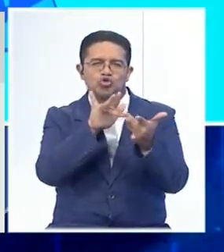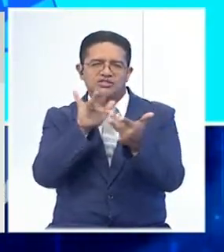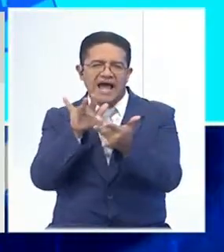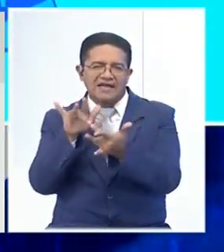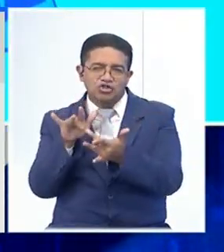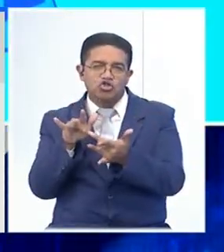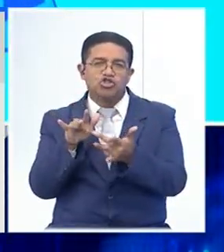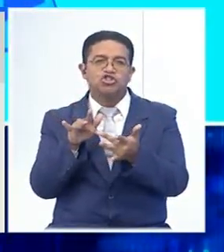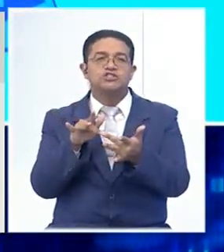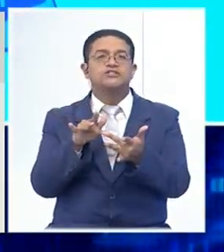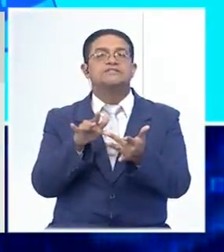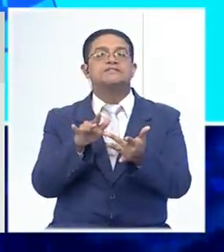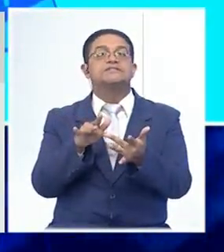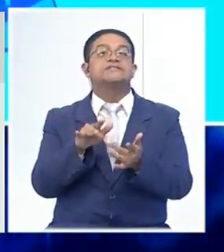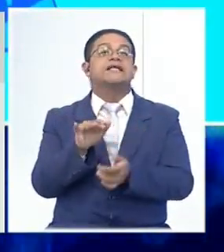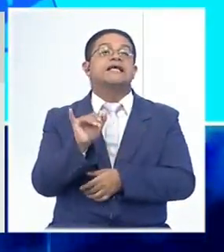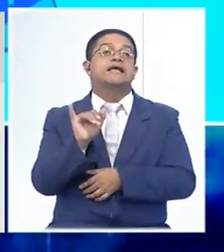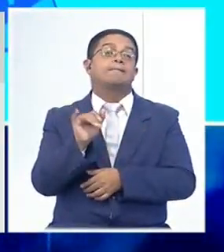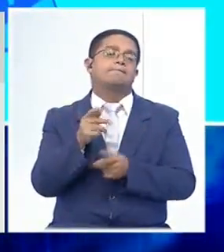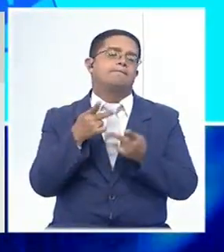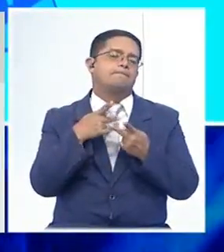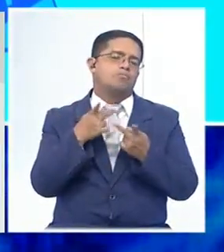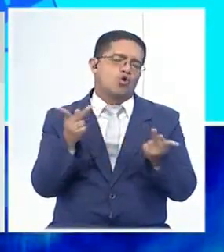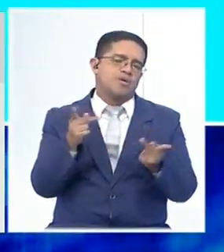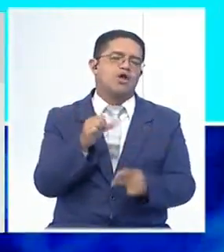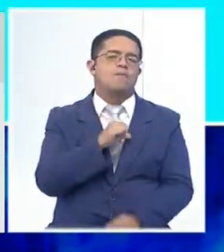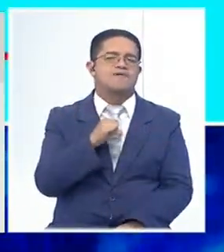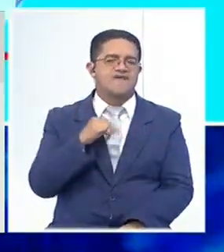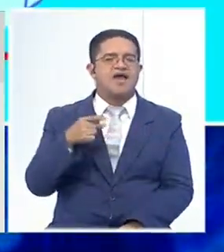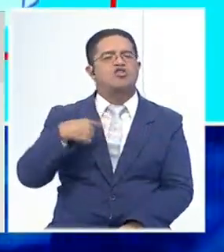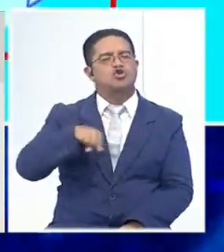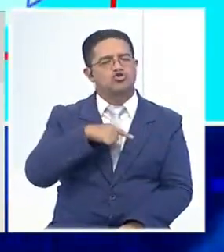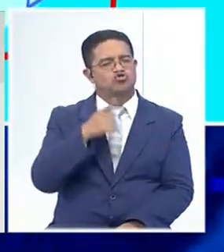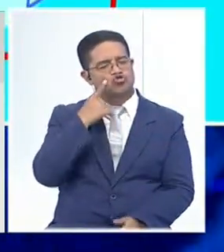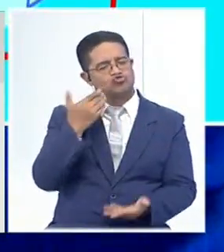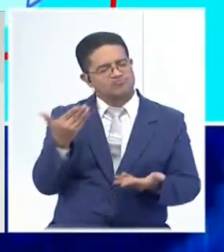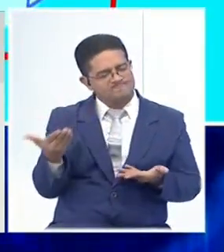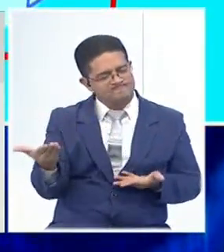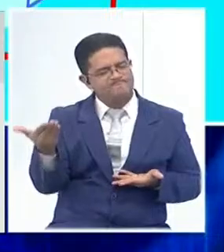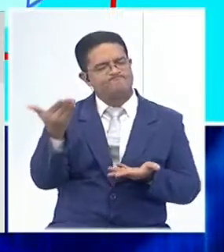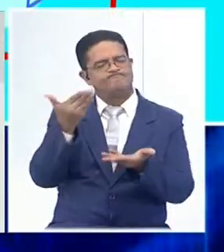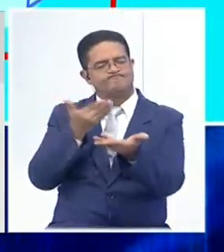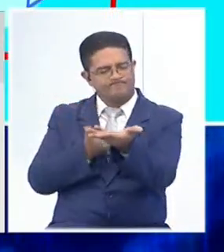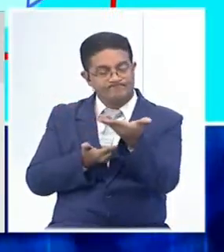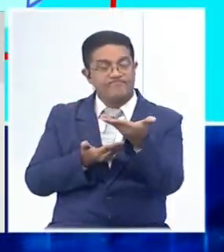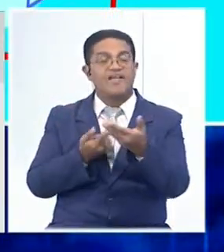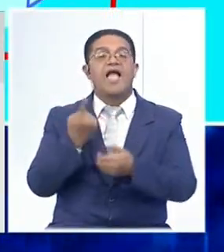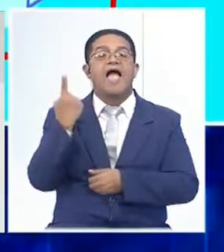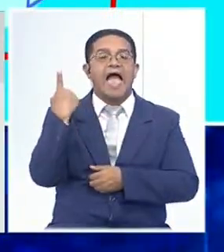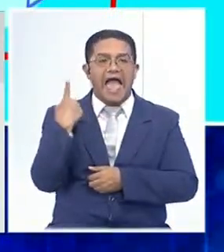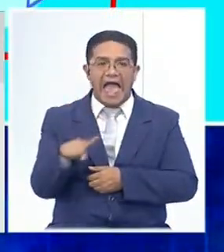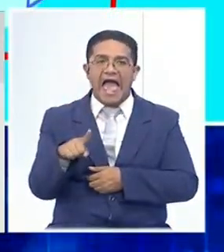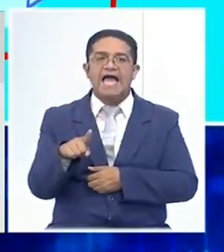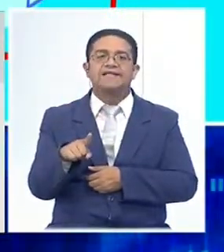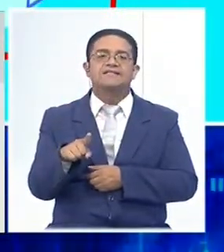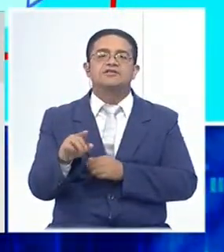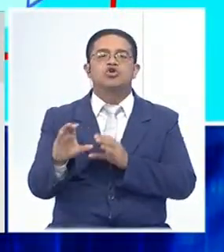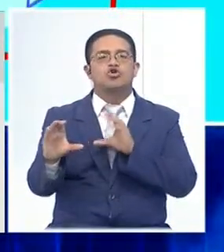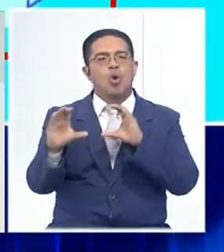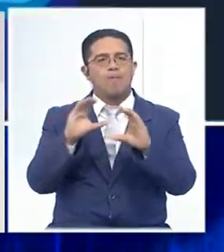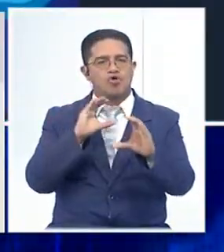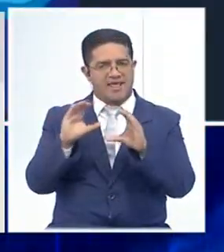y privados y bueno, nos apoyamos y siempre hay esa comunión,